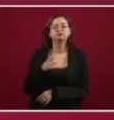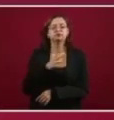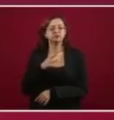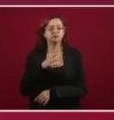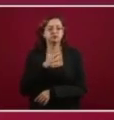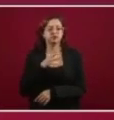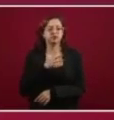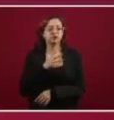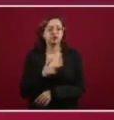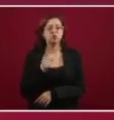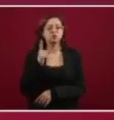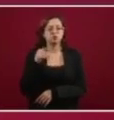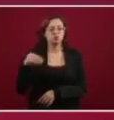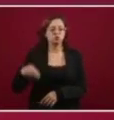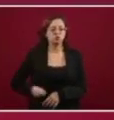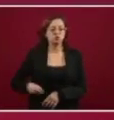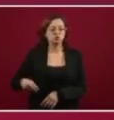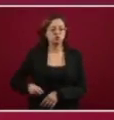responsable